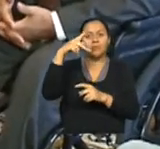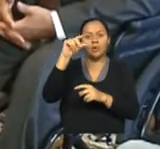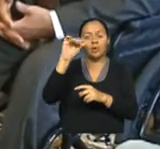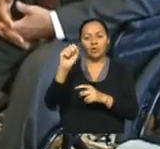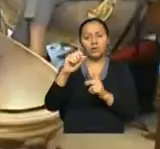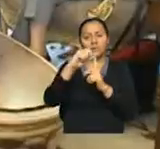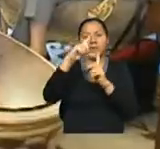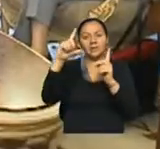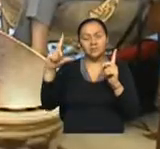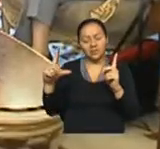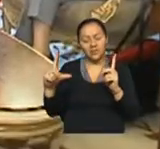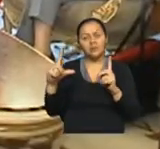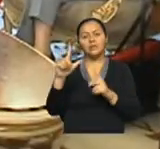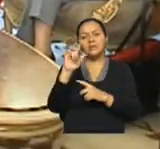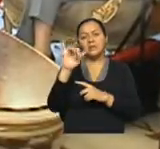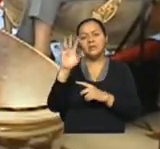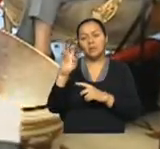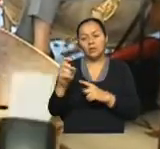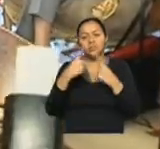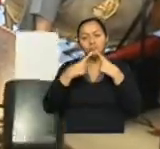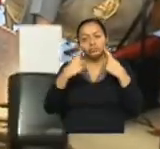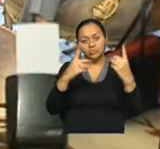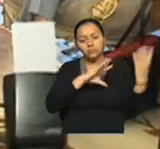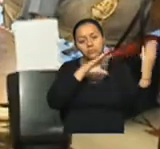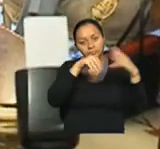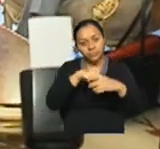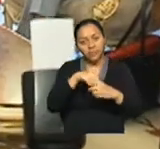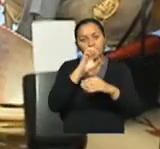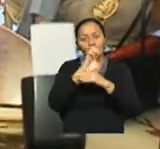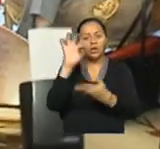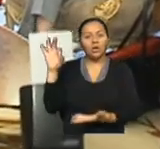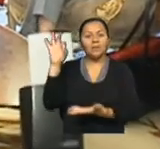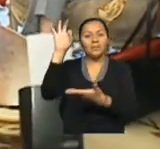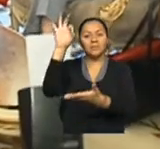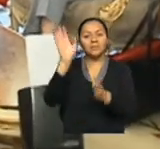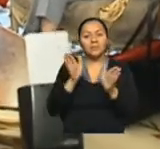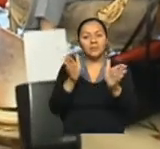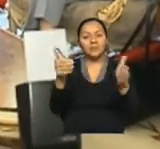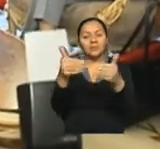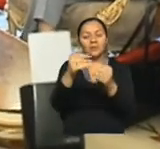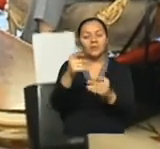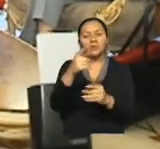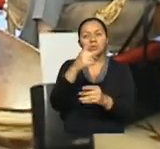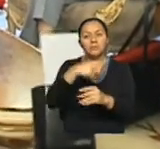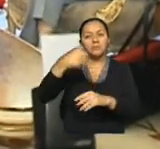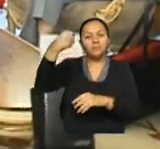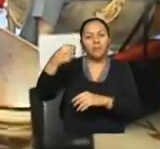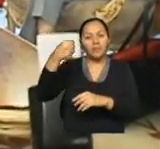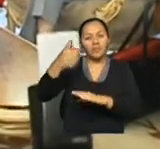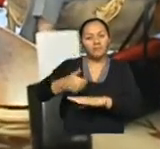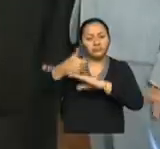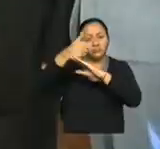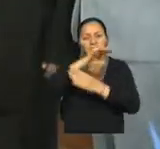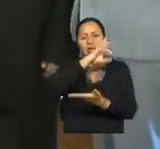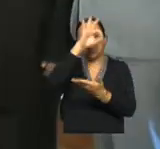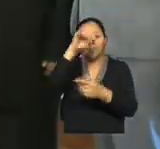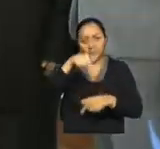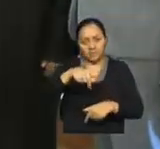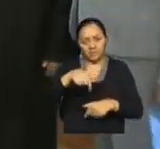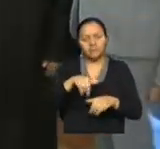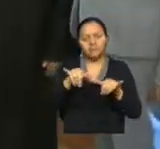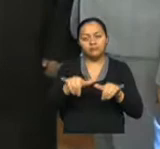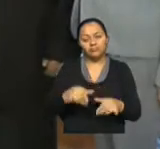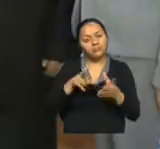Pakistán. Fue designado como nuncio apostólico en representación del Vaticano en febrero de 2005. Caterine Morejón,